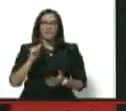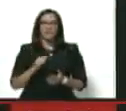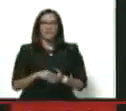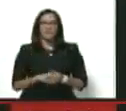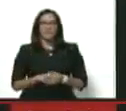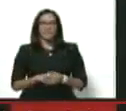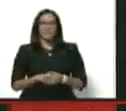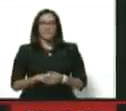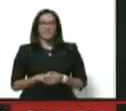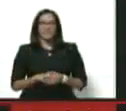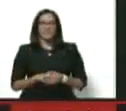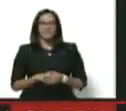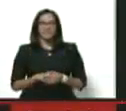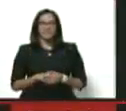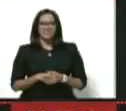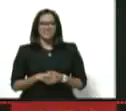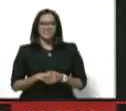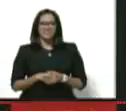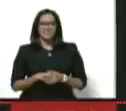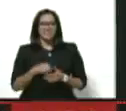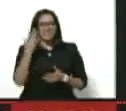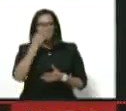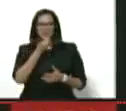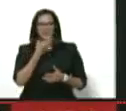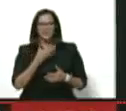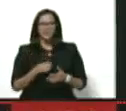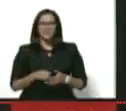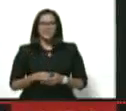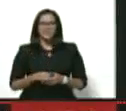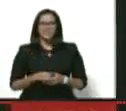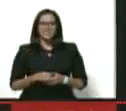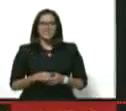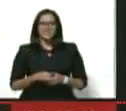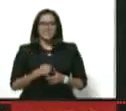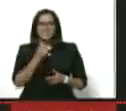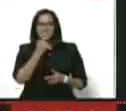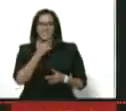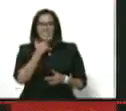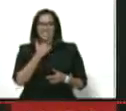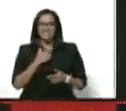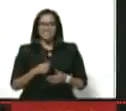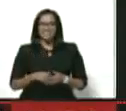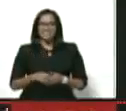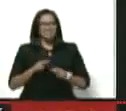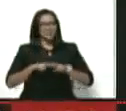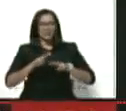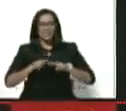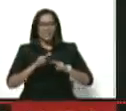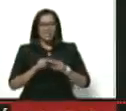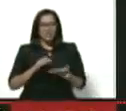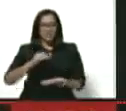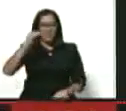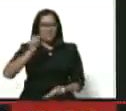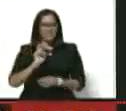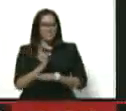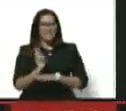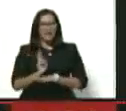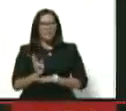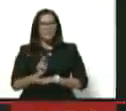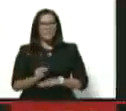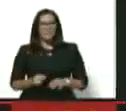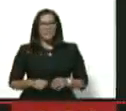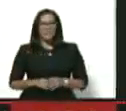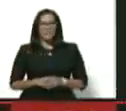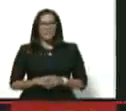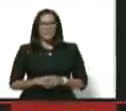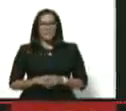qué apetecía, vale. Qué emoción. Y está bellísimo. Estos niños crecen, pero volando.